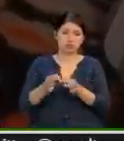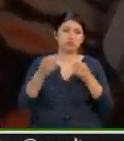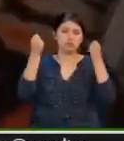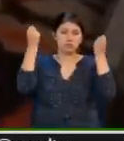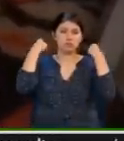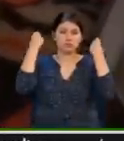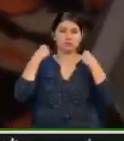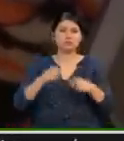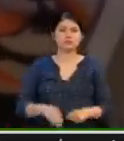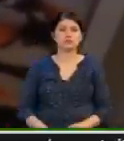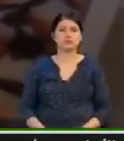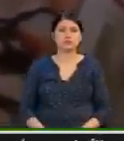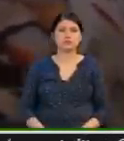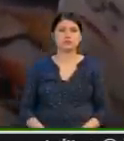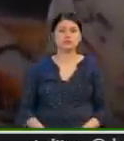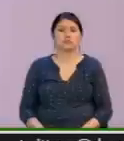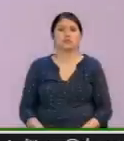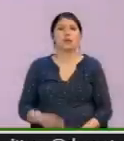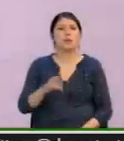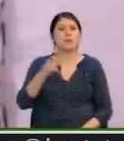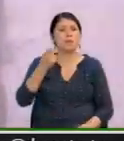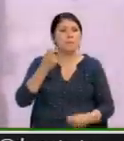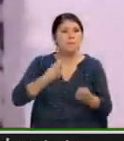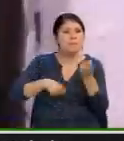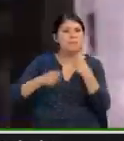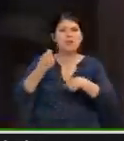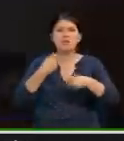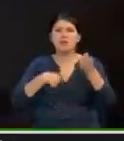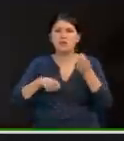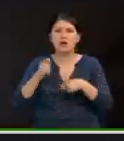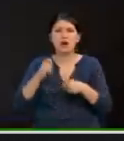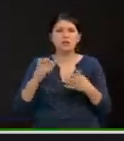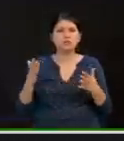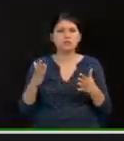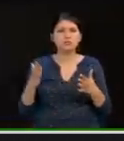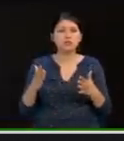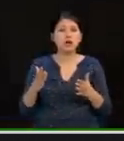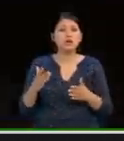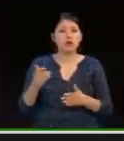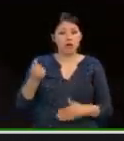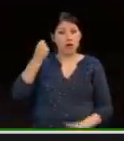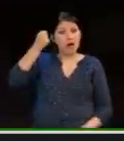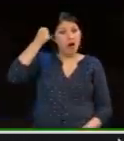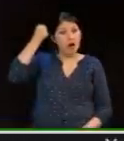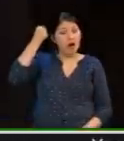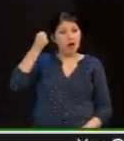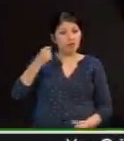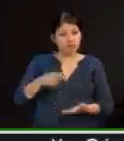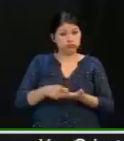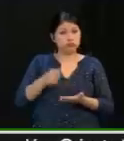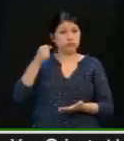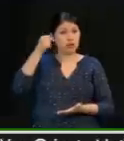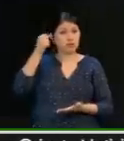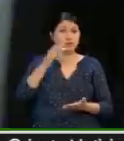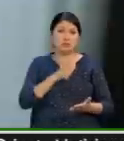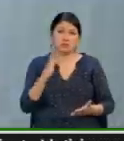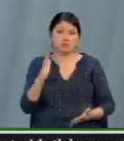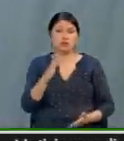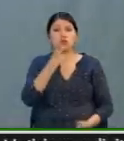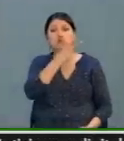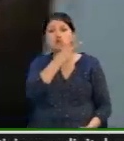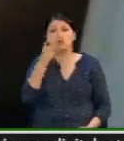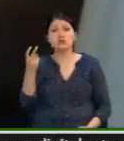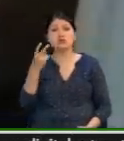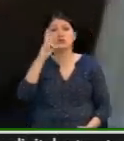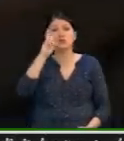p cuesta y tenía ventas que le de unas utilidades ilegales aproximadamente de